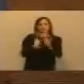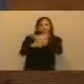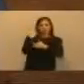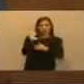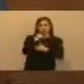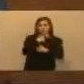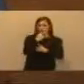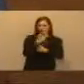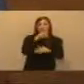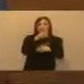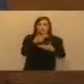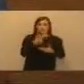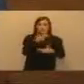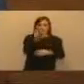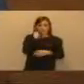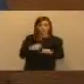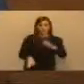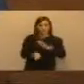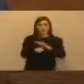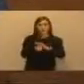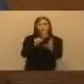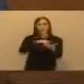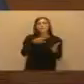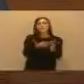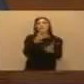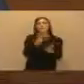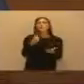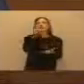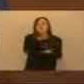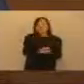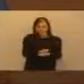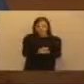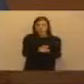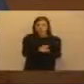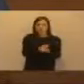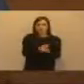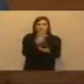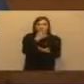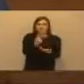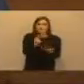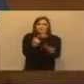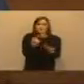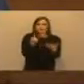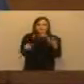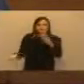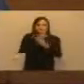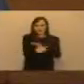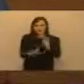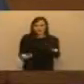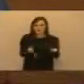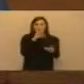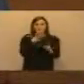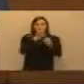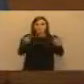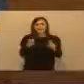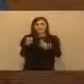manteniéndole, un plan que me atrevo a volver a calificarlo de auténtico fraude que presentó la empresa para